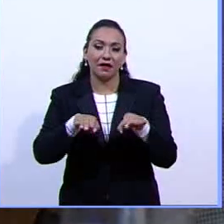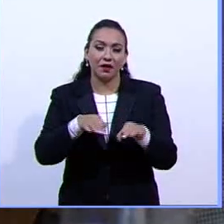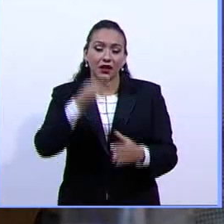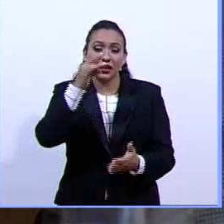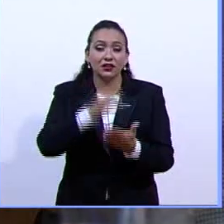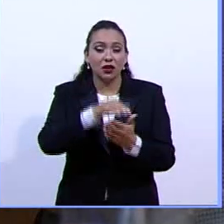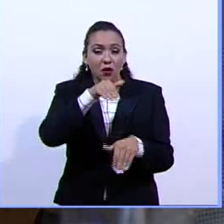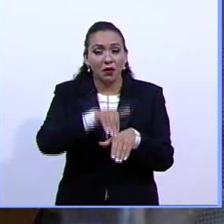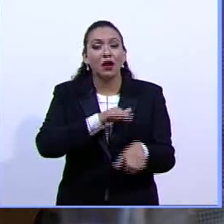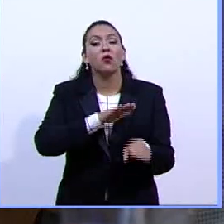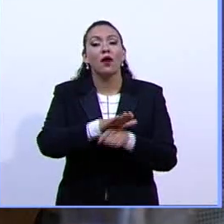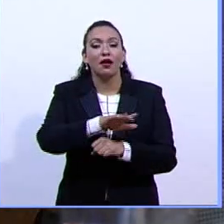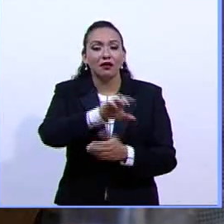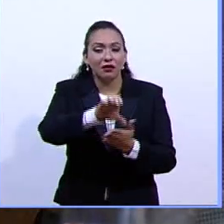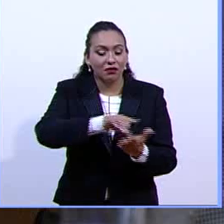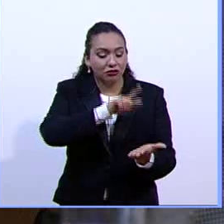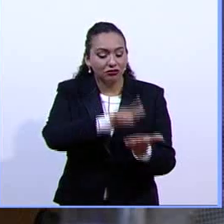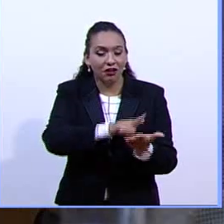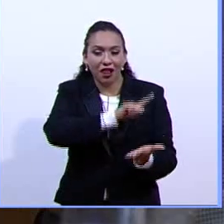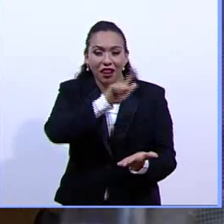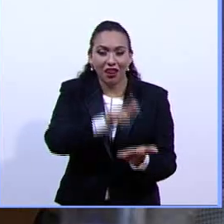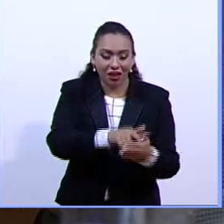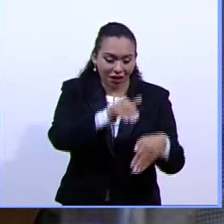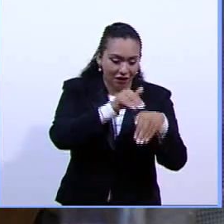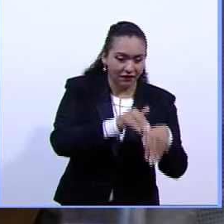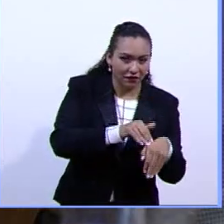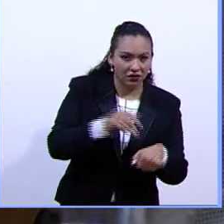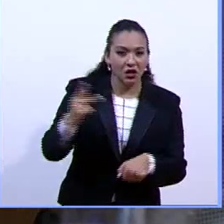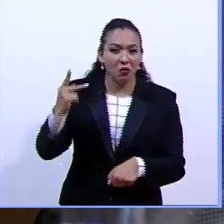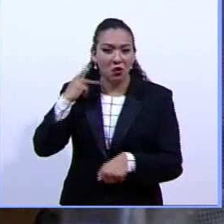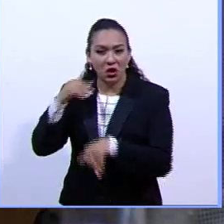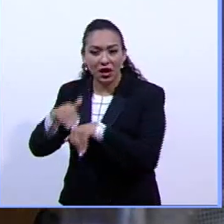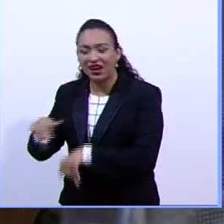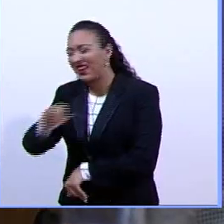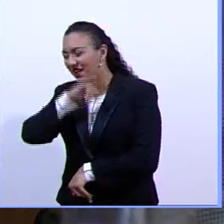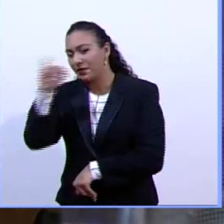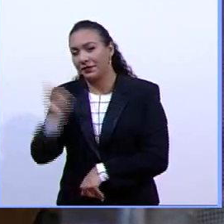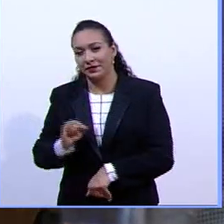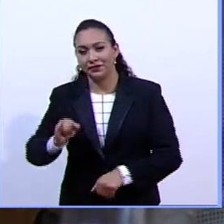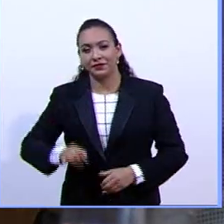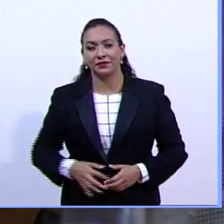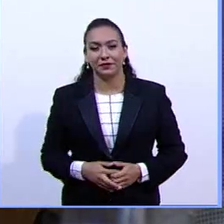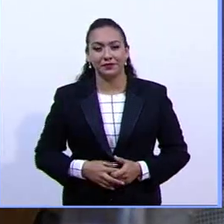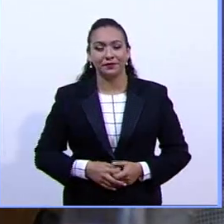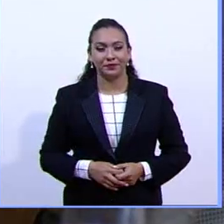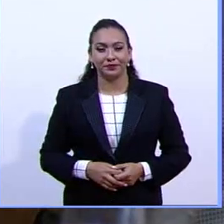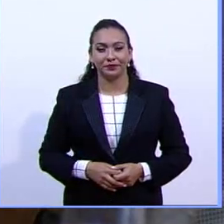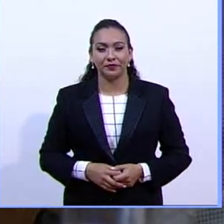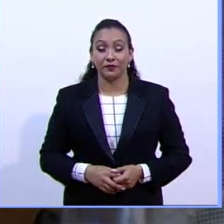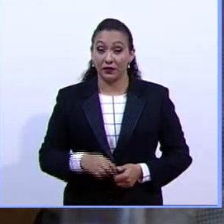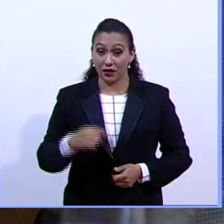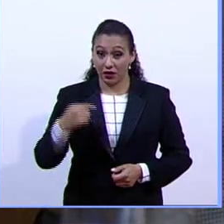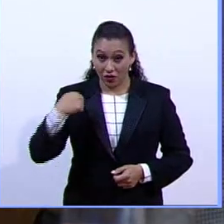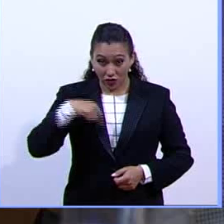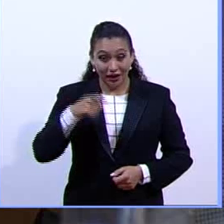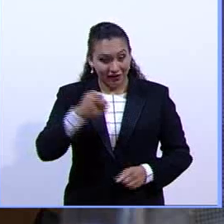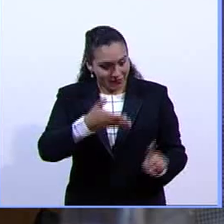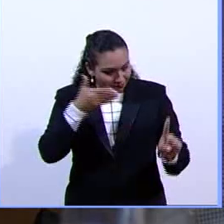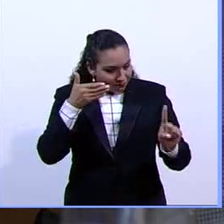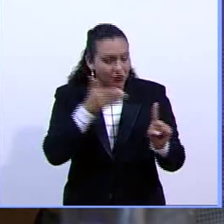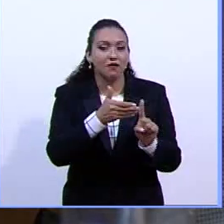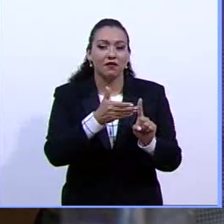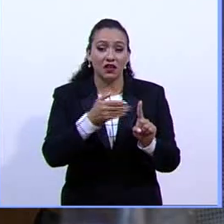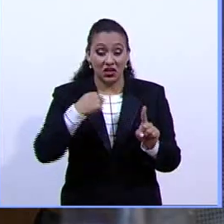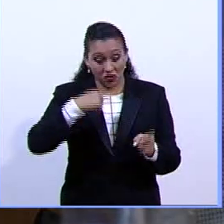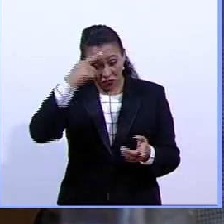estén sometidos al imperio de la ley y jamás al poder político. Ese es nuestro objetivo y, desde luego,